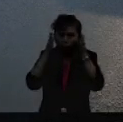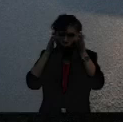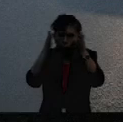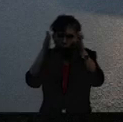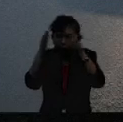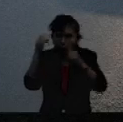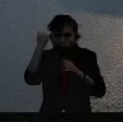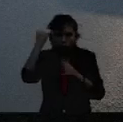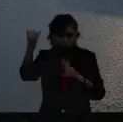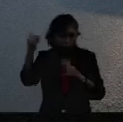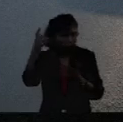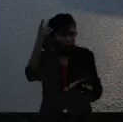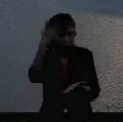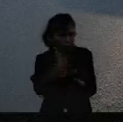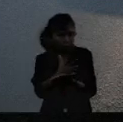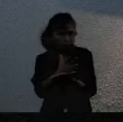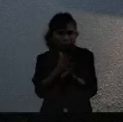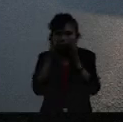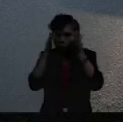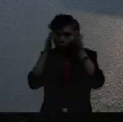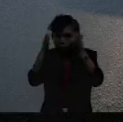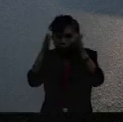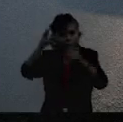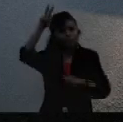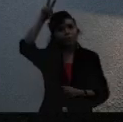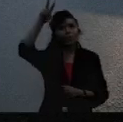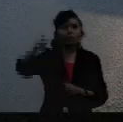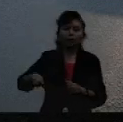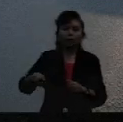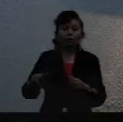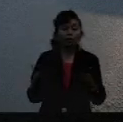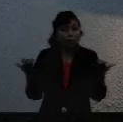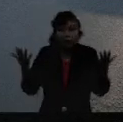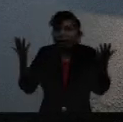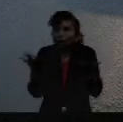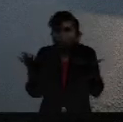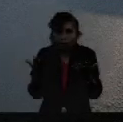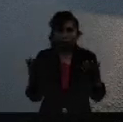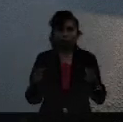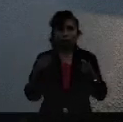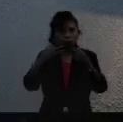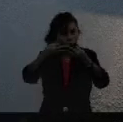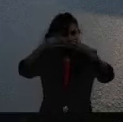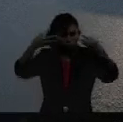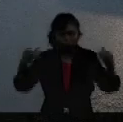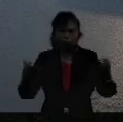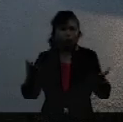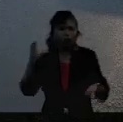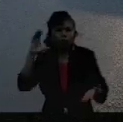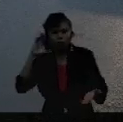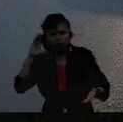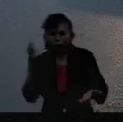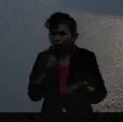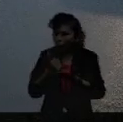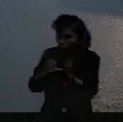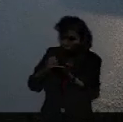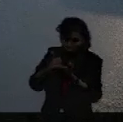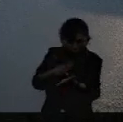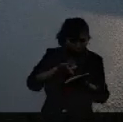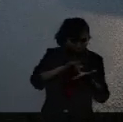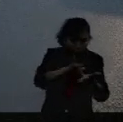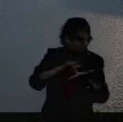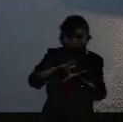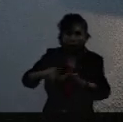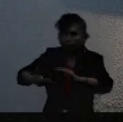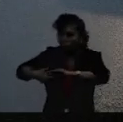ideológica es una mirada realista y hay que hacerlo en territorio y ha que escuchar y hay que ayudar y hay que tomar